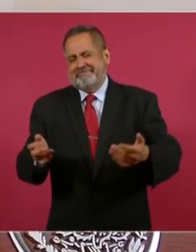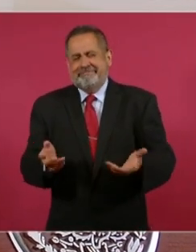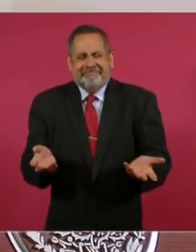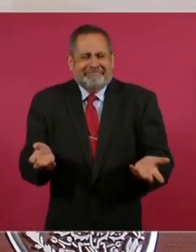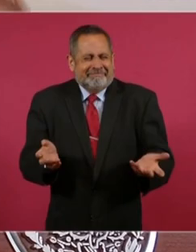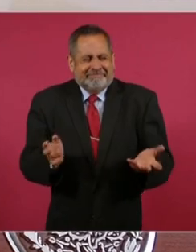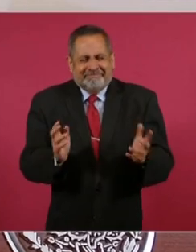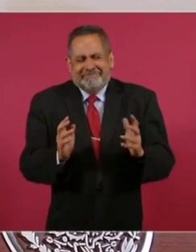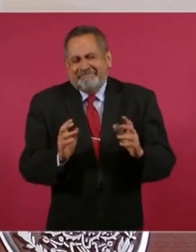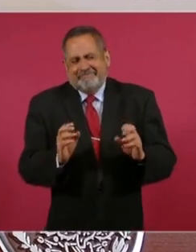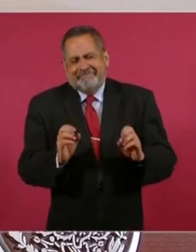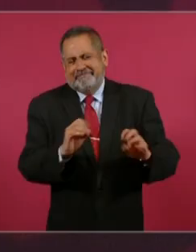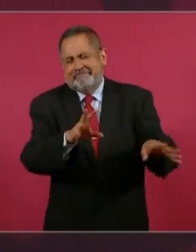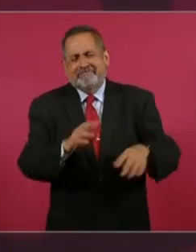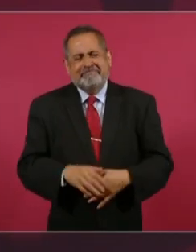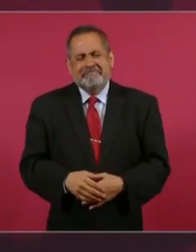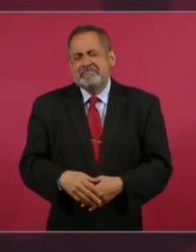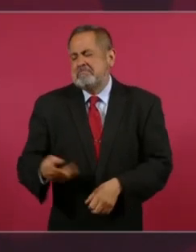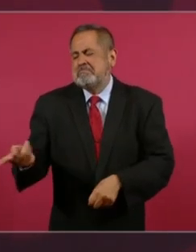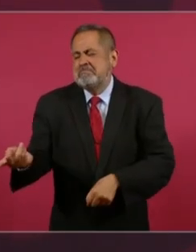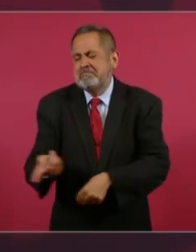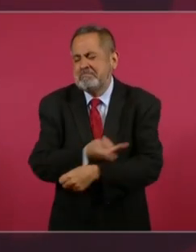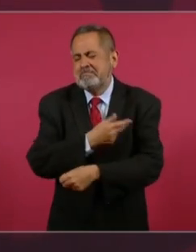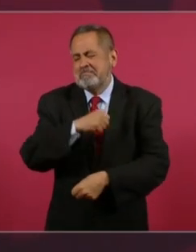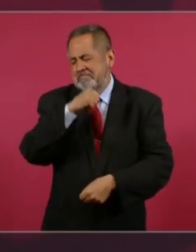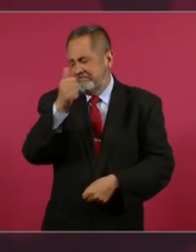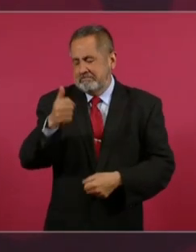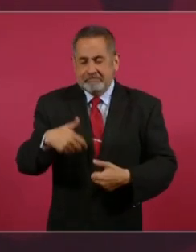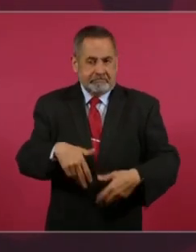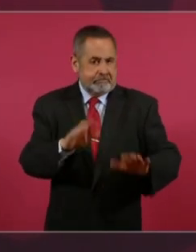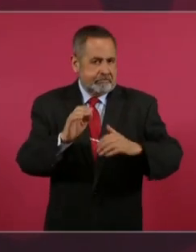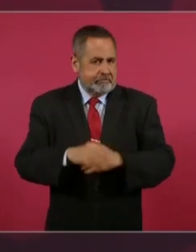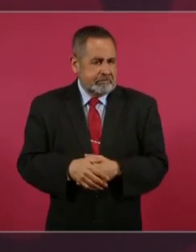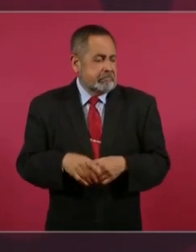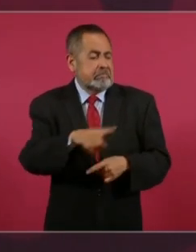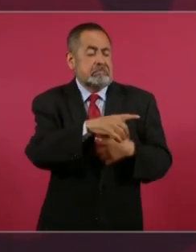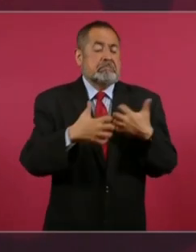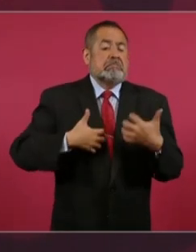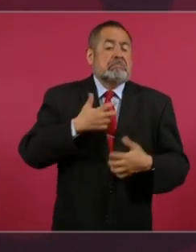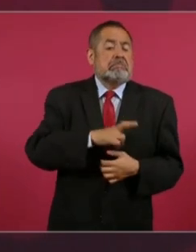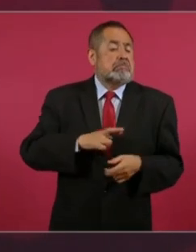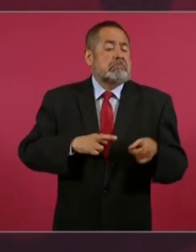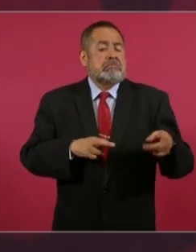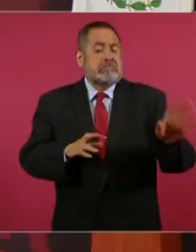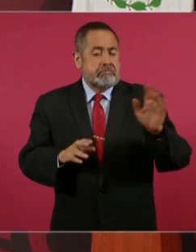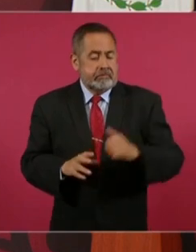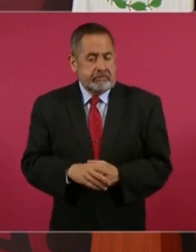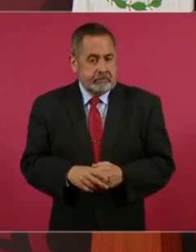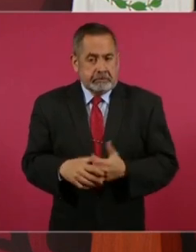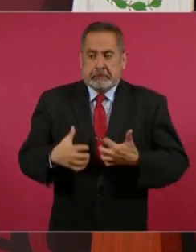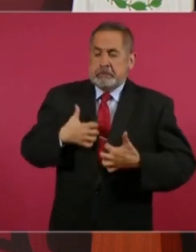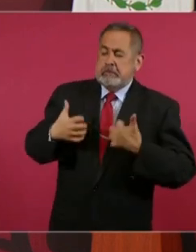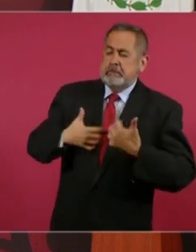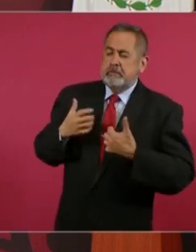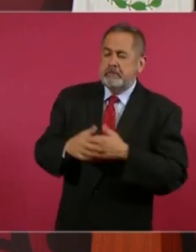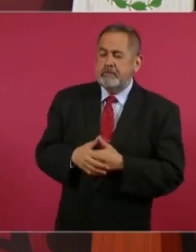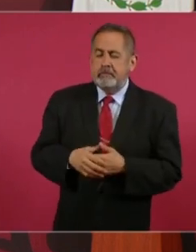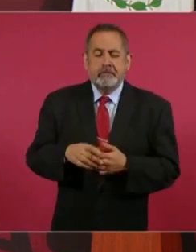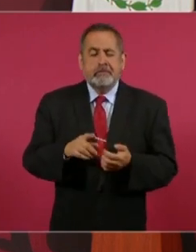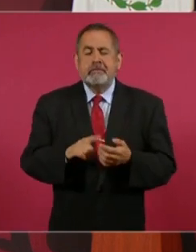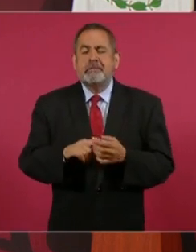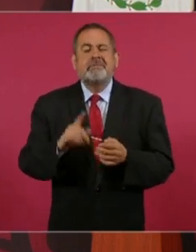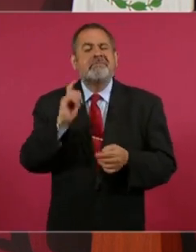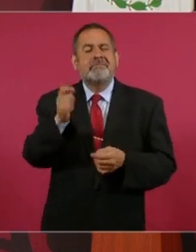pues no pasa nada, les afecta a los que actúan así, porque tiene un efecto